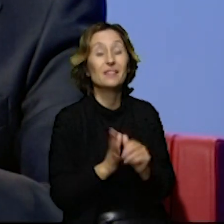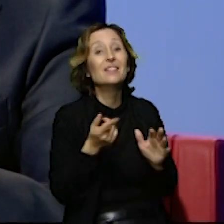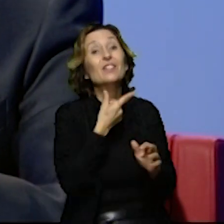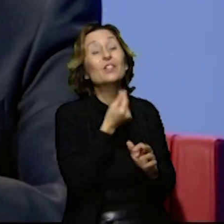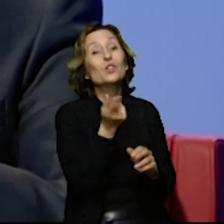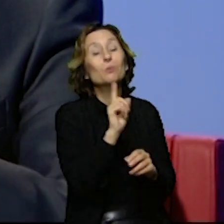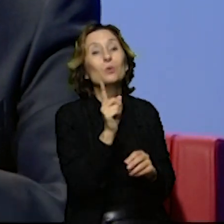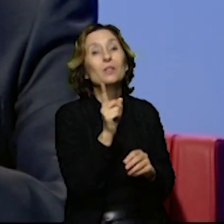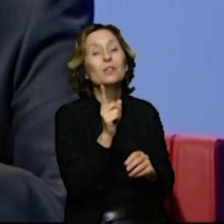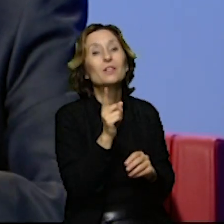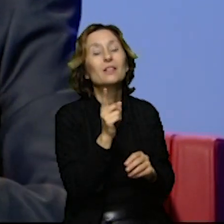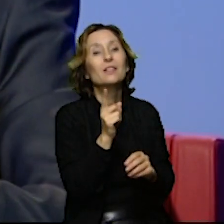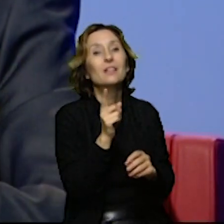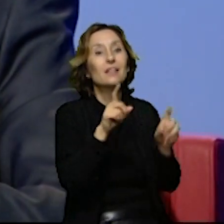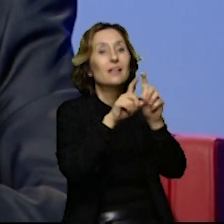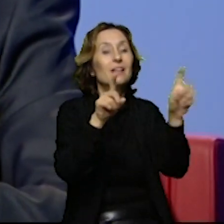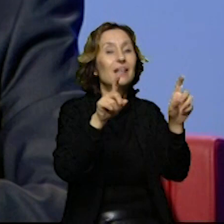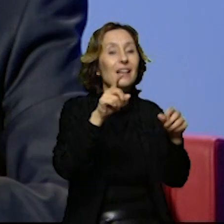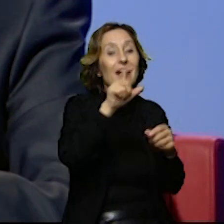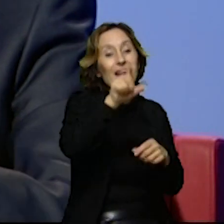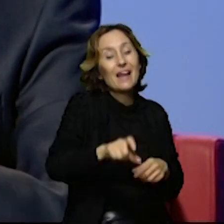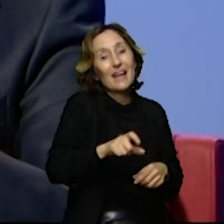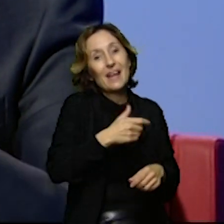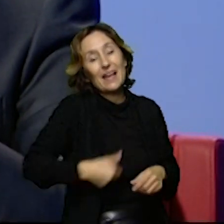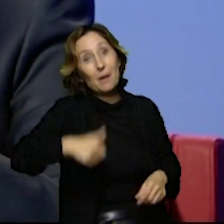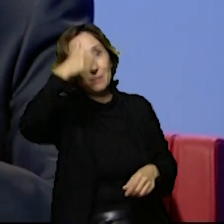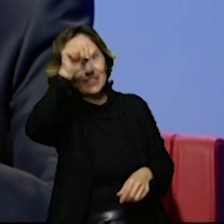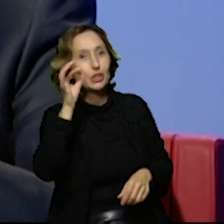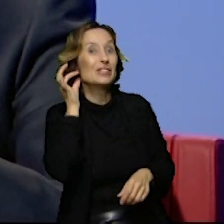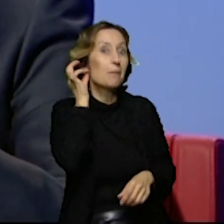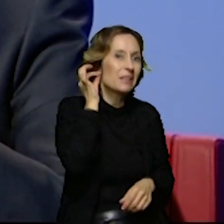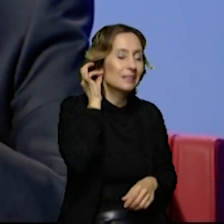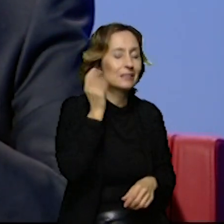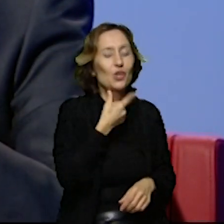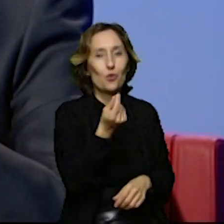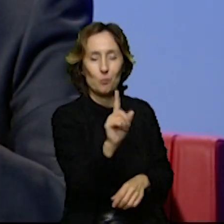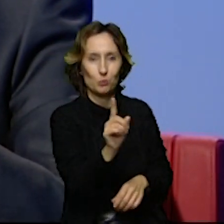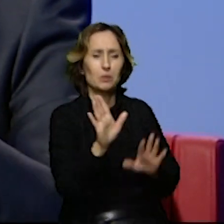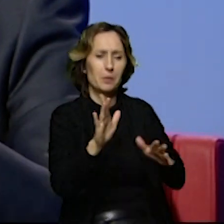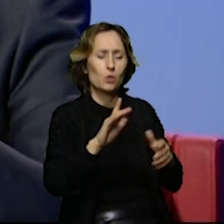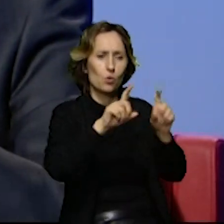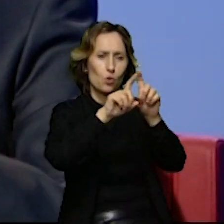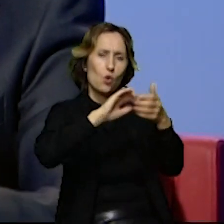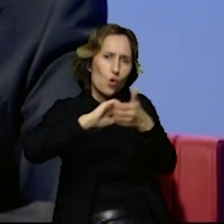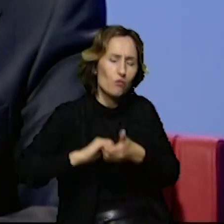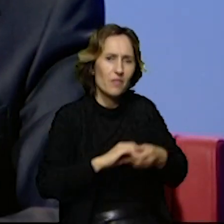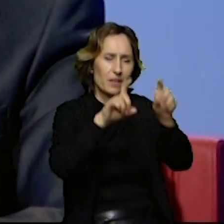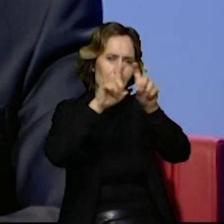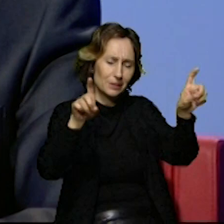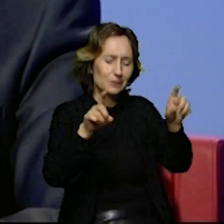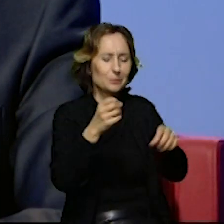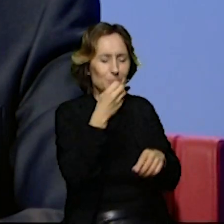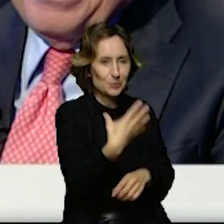gusta es Confederación de Empresarios y Empresarias de Navarra, ¿no? Pero sí, es una buena idea y yo le agradezco que me lo